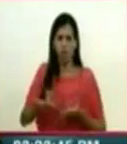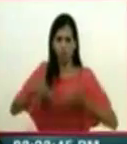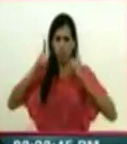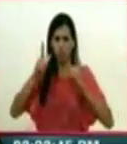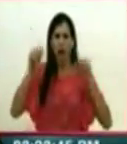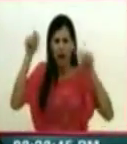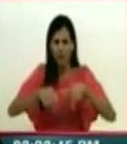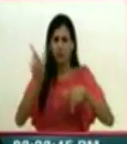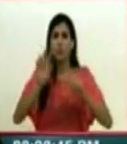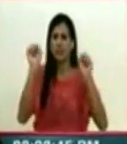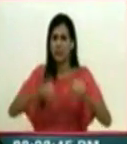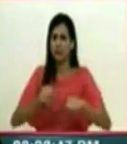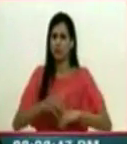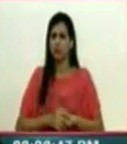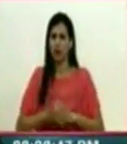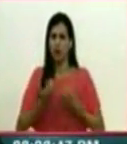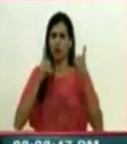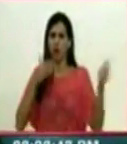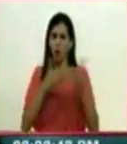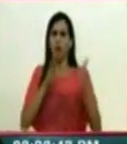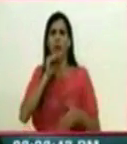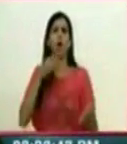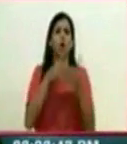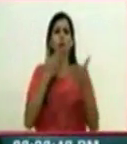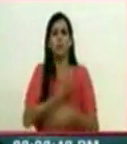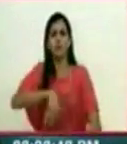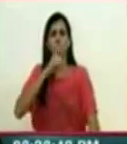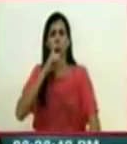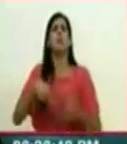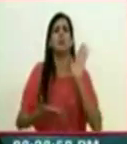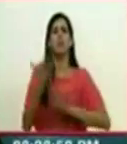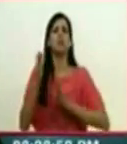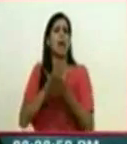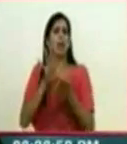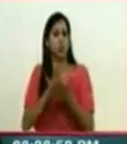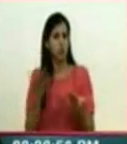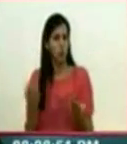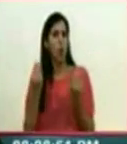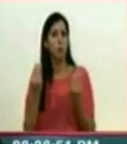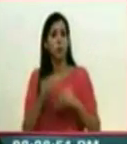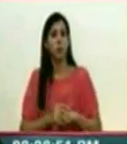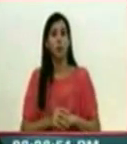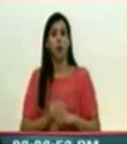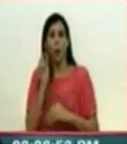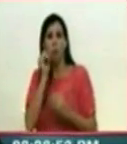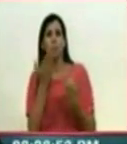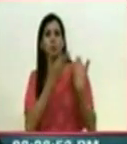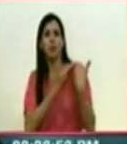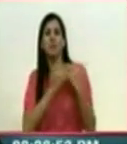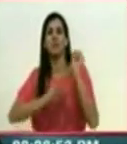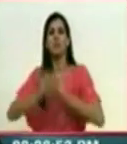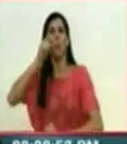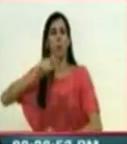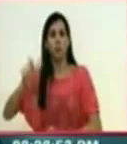al Estado, y retirarse como si no hubiese ocurrido nada. Para el representante del Poder Ciudadano venezolano,